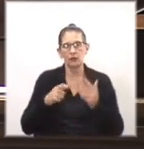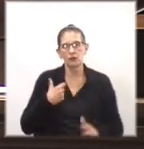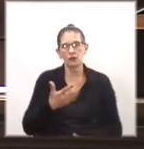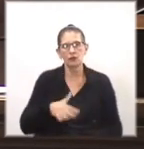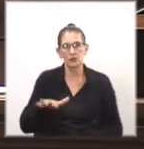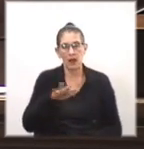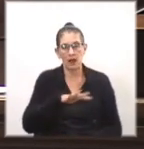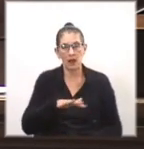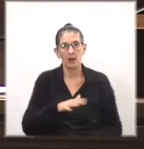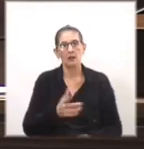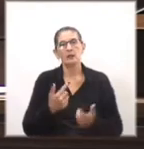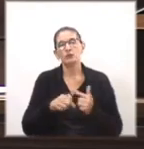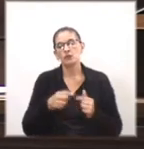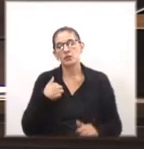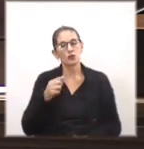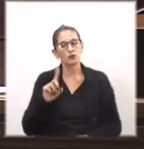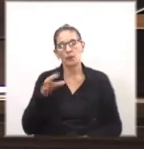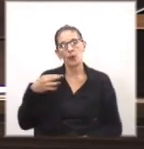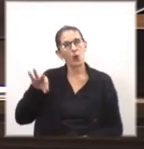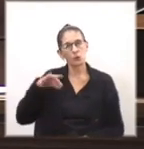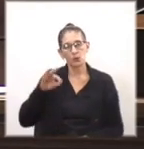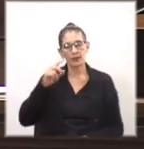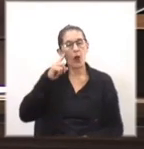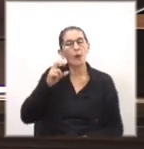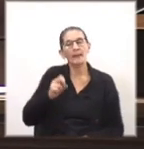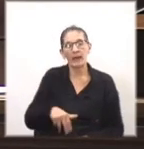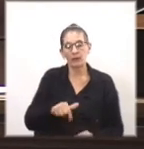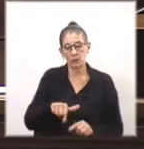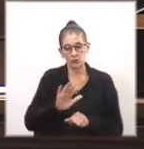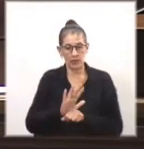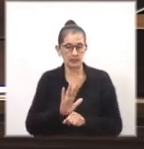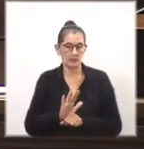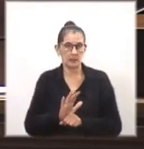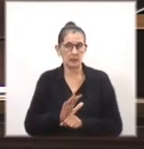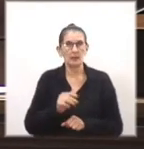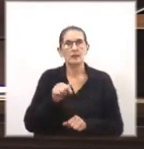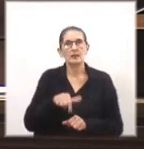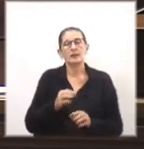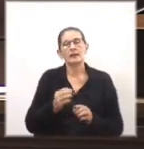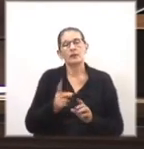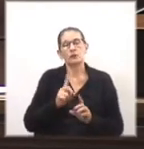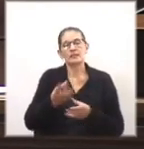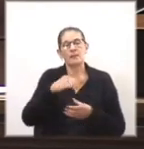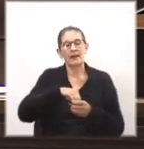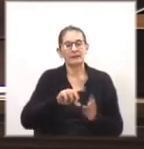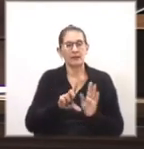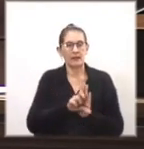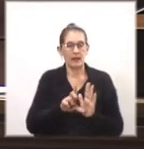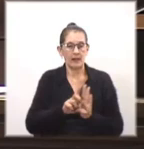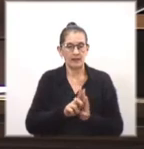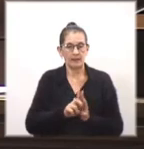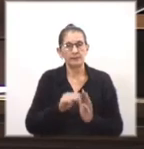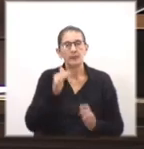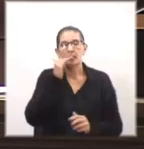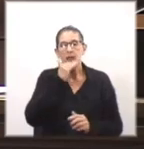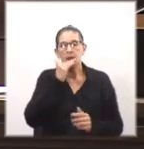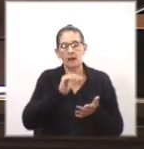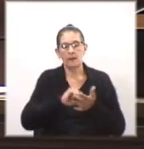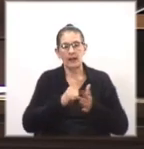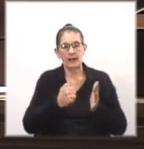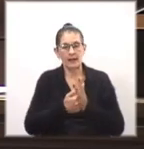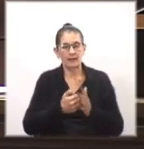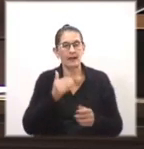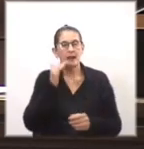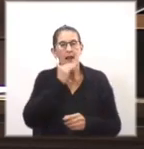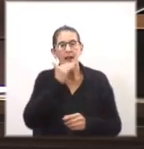De hecho, no somos los únicos que opinamos que no debería ser parte de esta ley. Caja bancaria, caja de